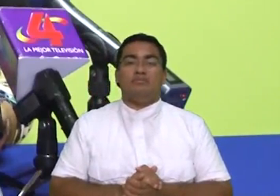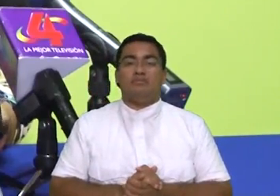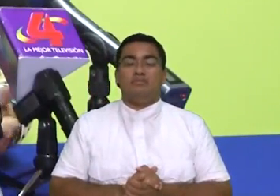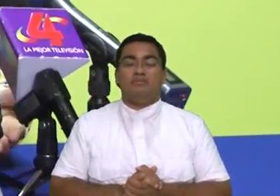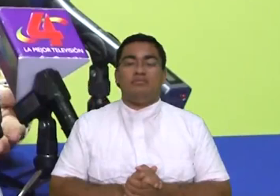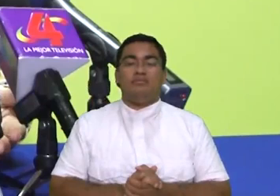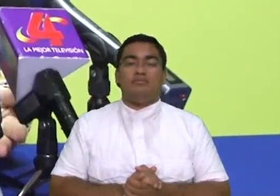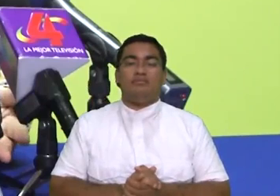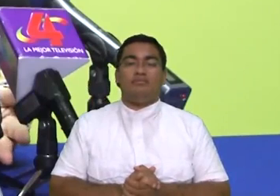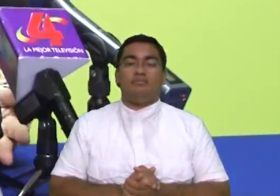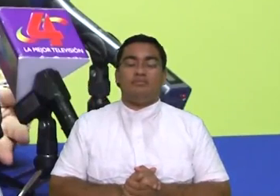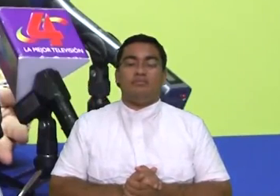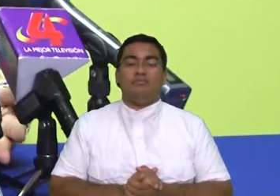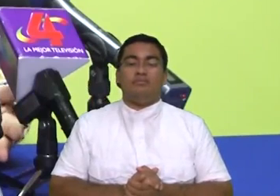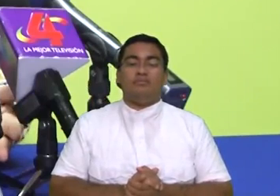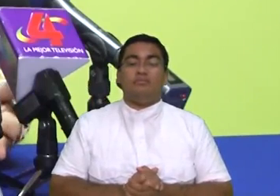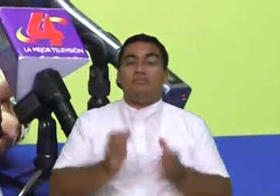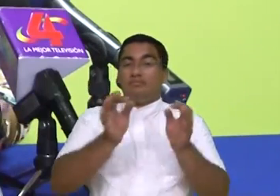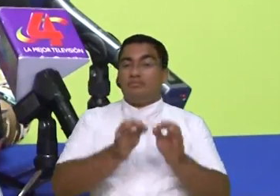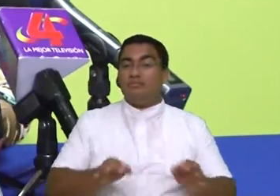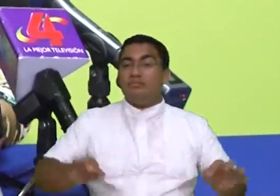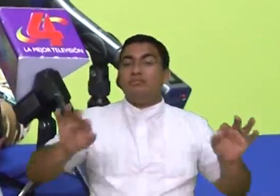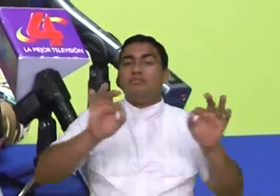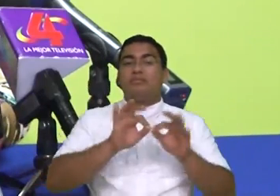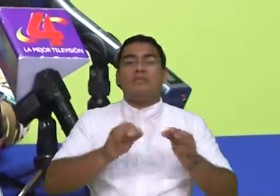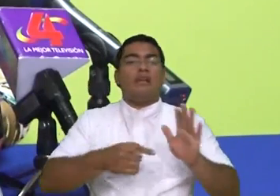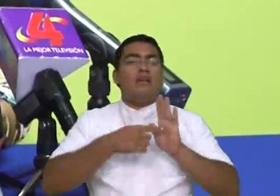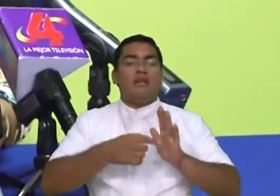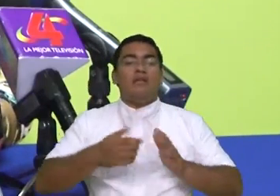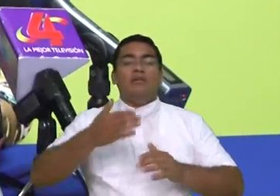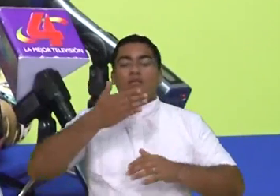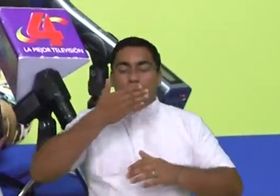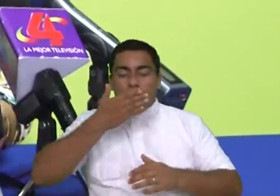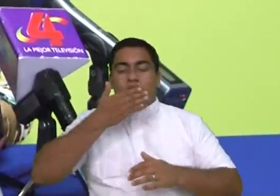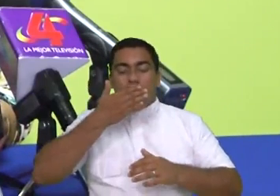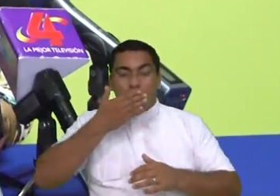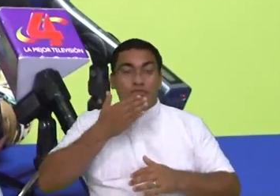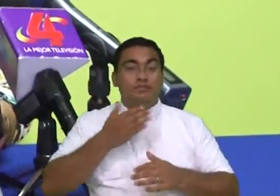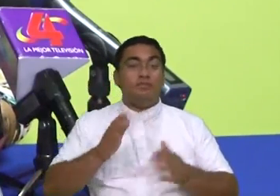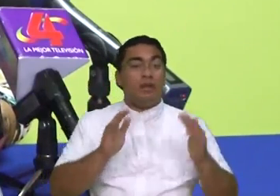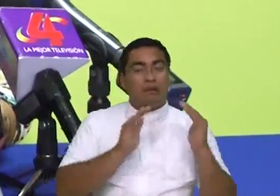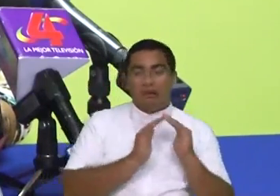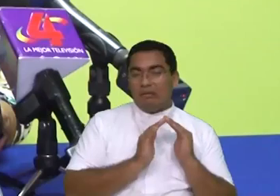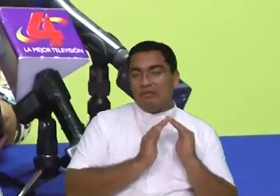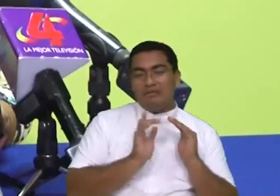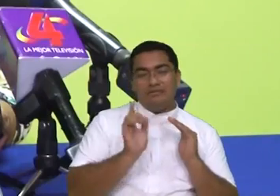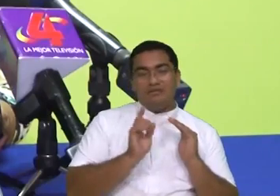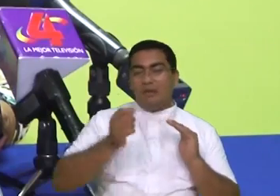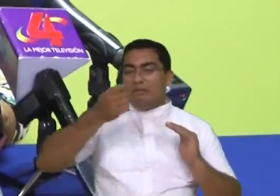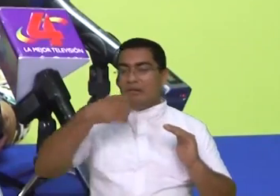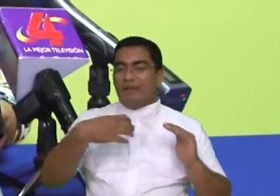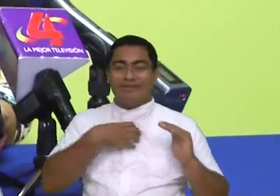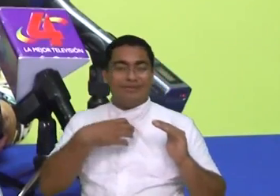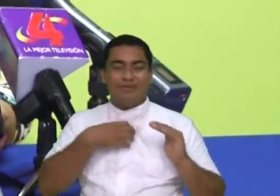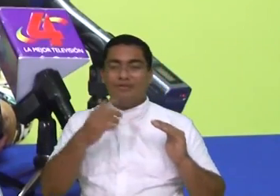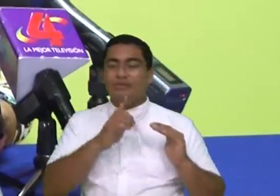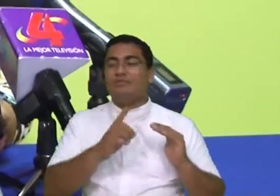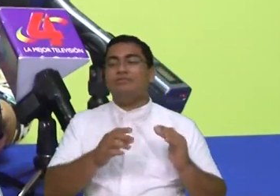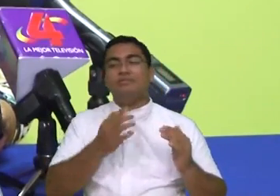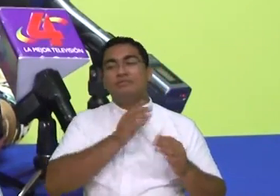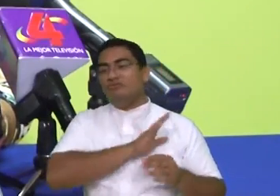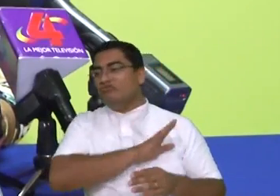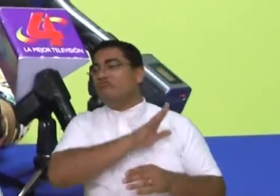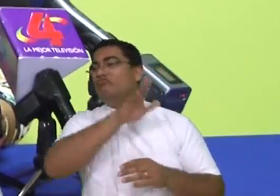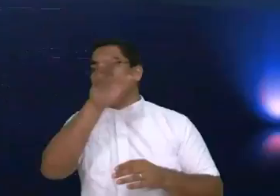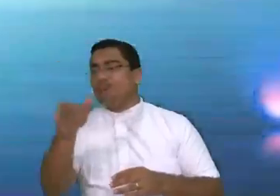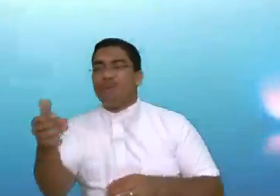medios. Clave, ¿no?, si ustedes presentan cuadros respiratorios, no quedarse en casa, no automedicarse y acudir a la unidad de